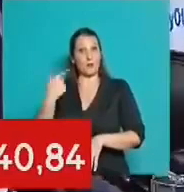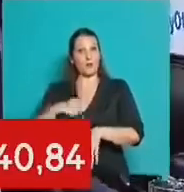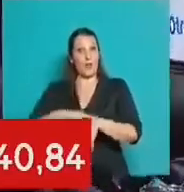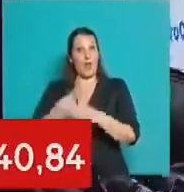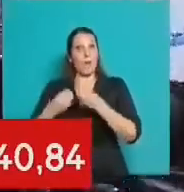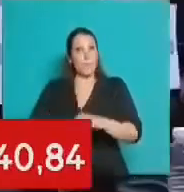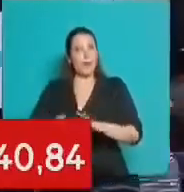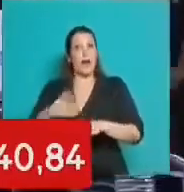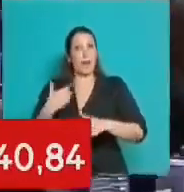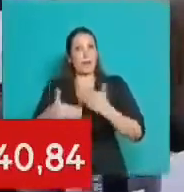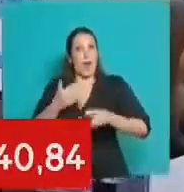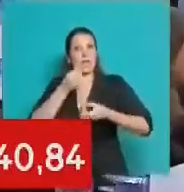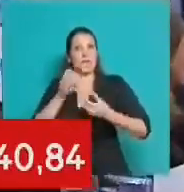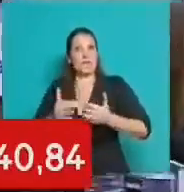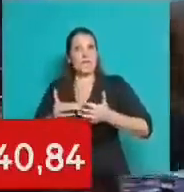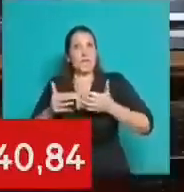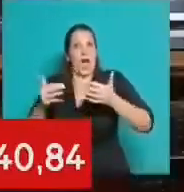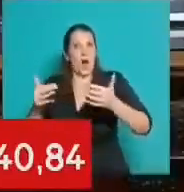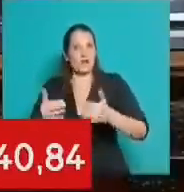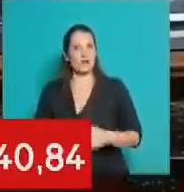Cuando empezábamos a crecer.